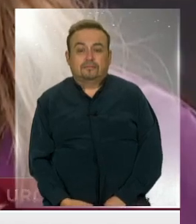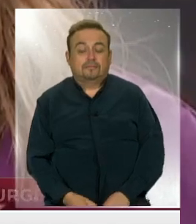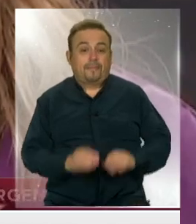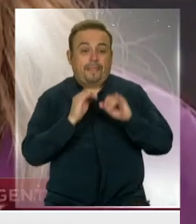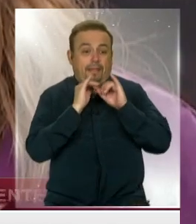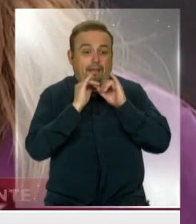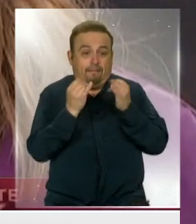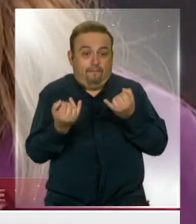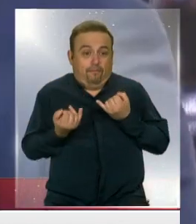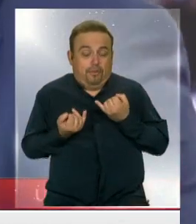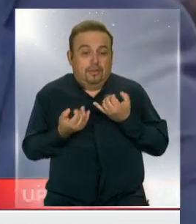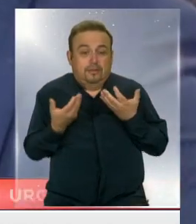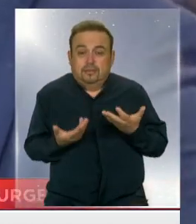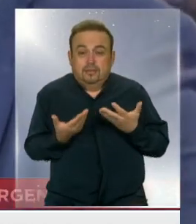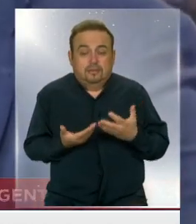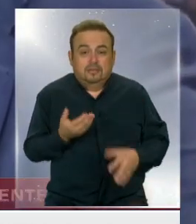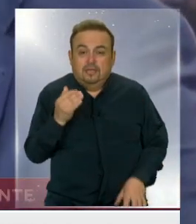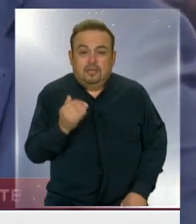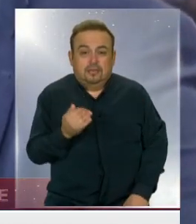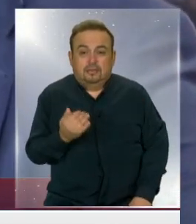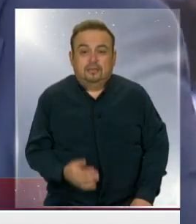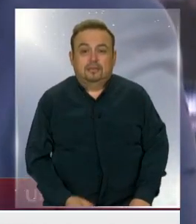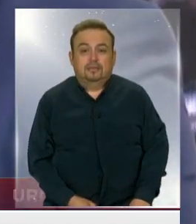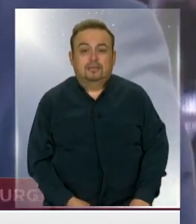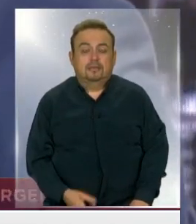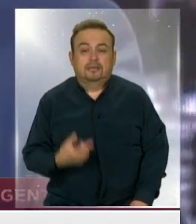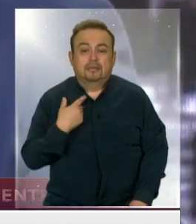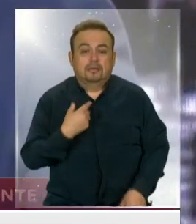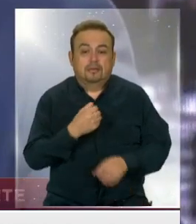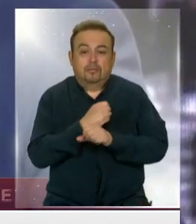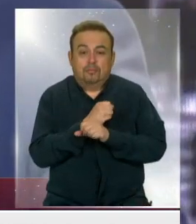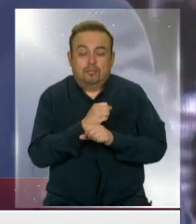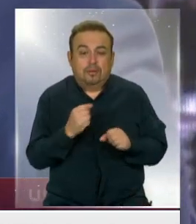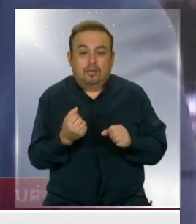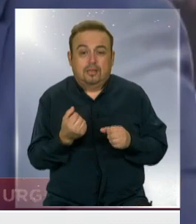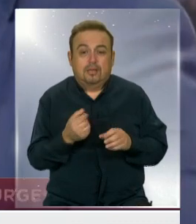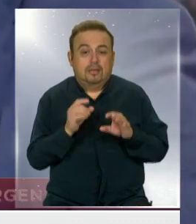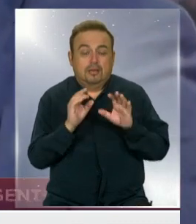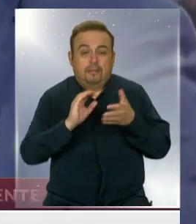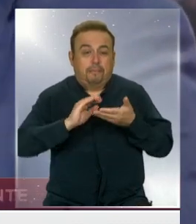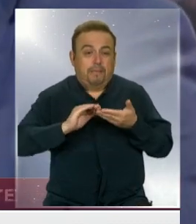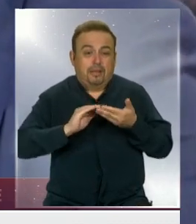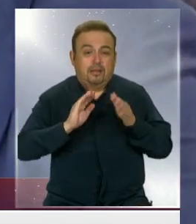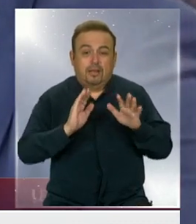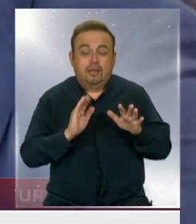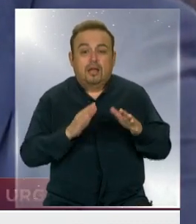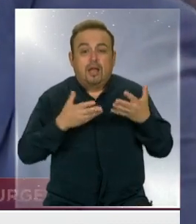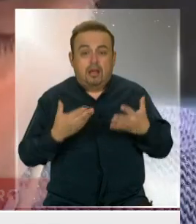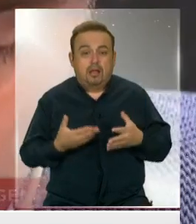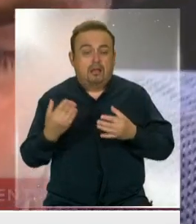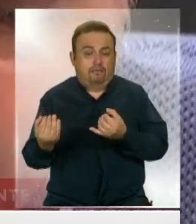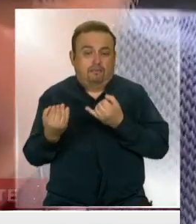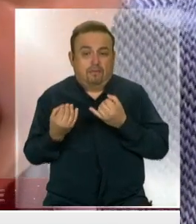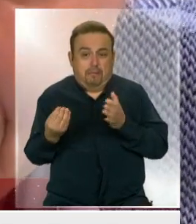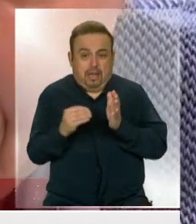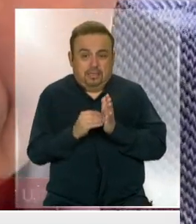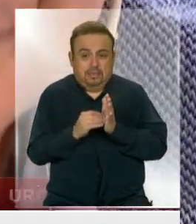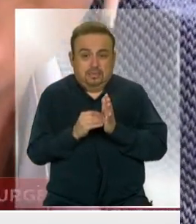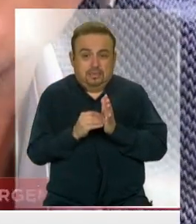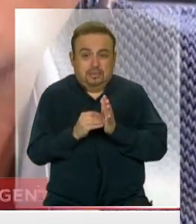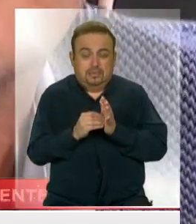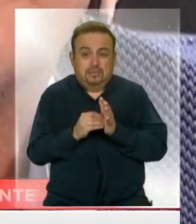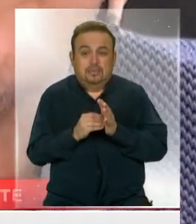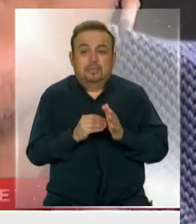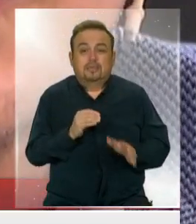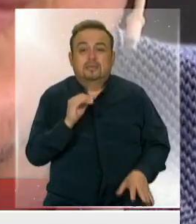Información que nos llega, por supuesto, todo el tiempo. Pero uno no puede evitar no, perdón. La referencia histórica. ¿Te está llegando más información, Luis?